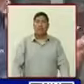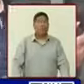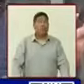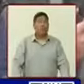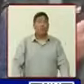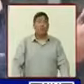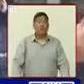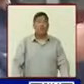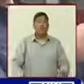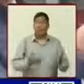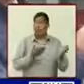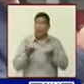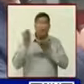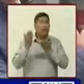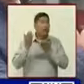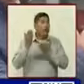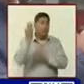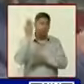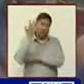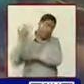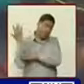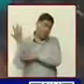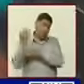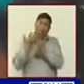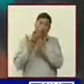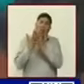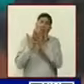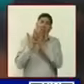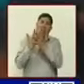Se ha llevado lo que es la ambulancia alrededor de dos personas.